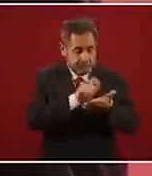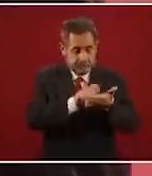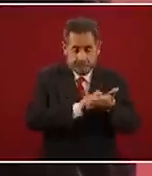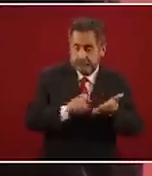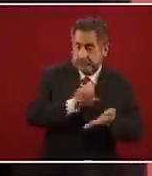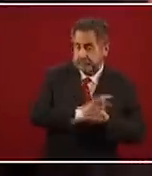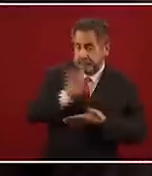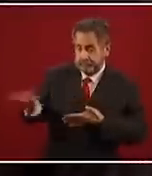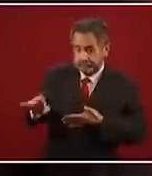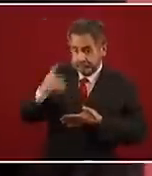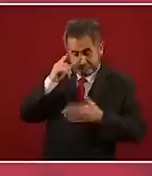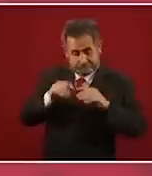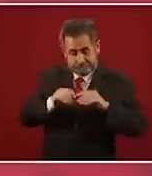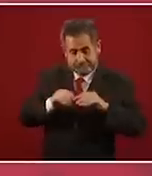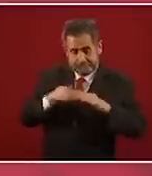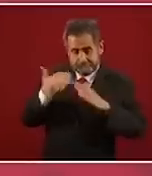que era